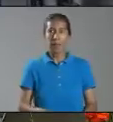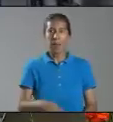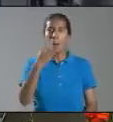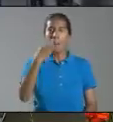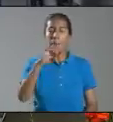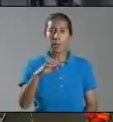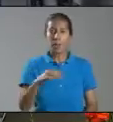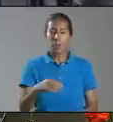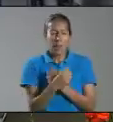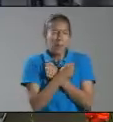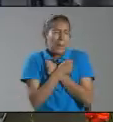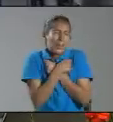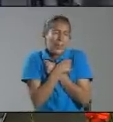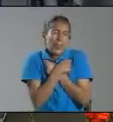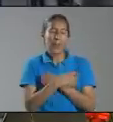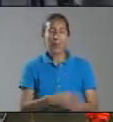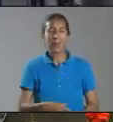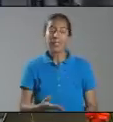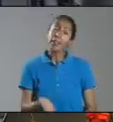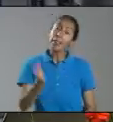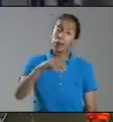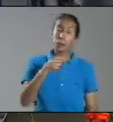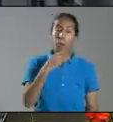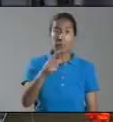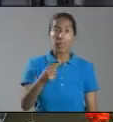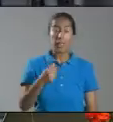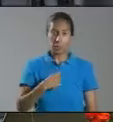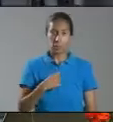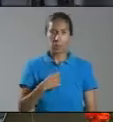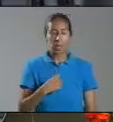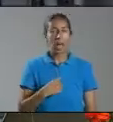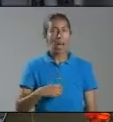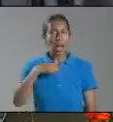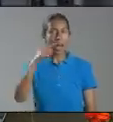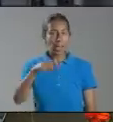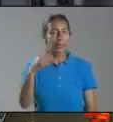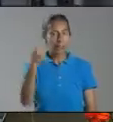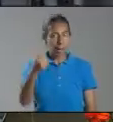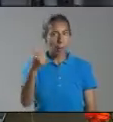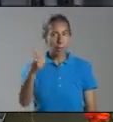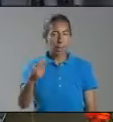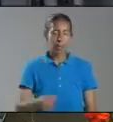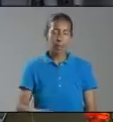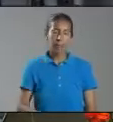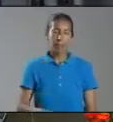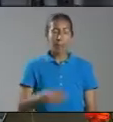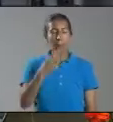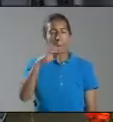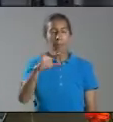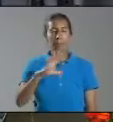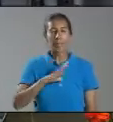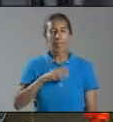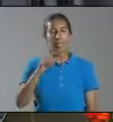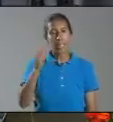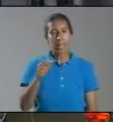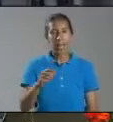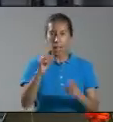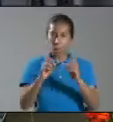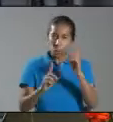Va, entonces posteriormente dije, bueno, está bueno. Pero tenía mis dudas.